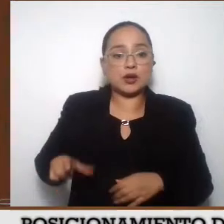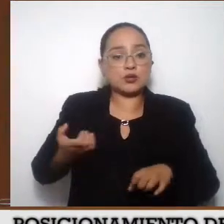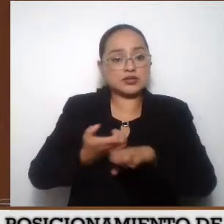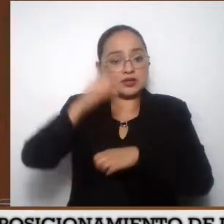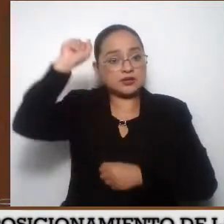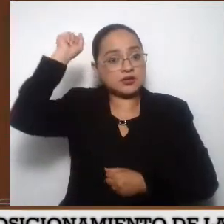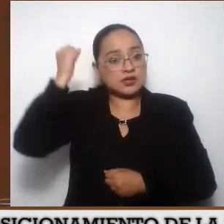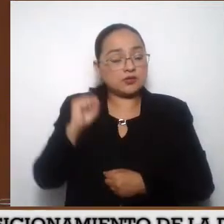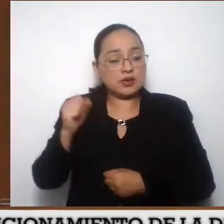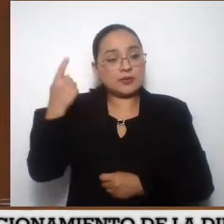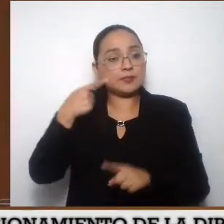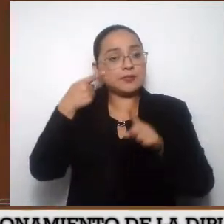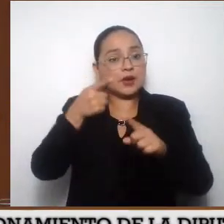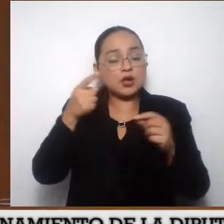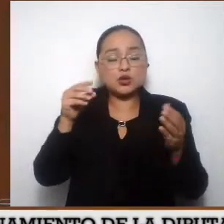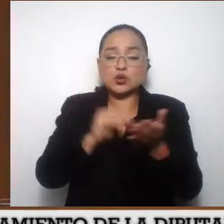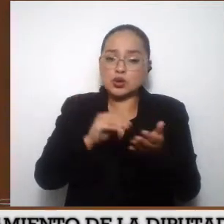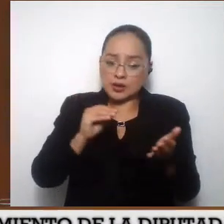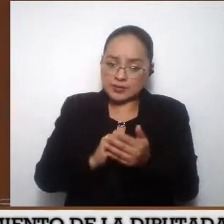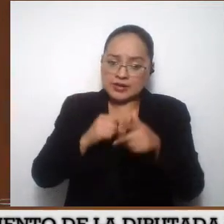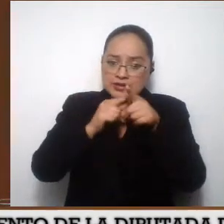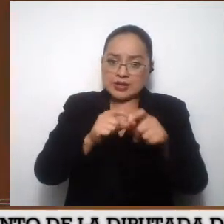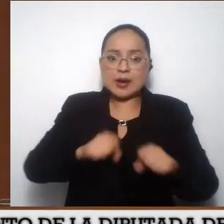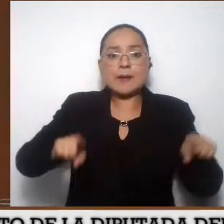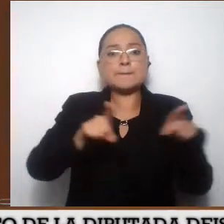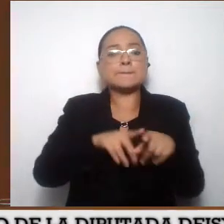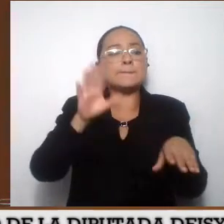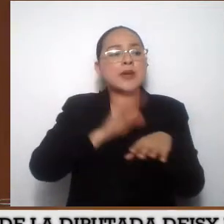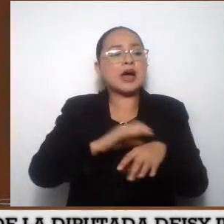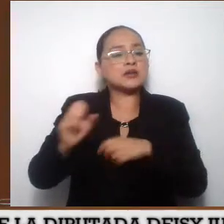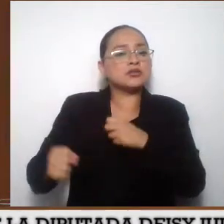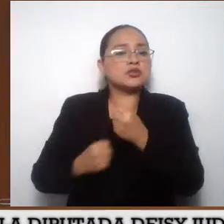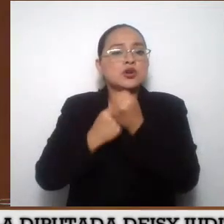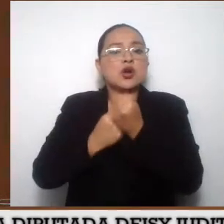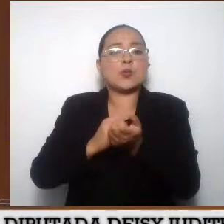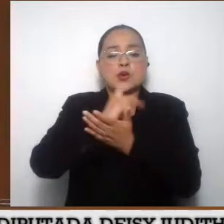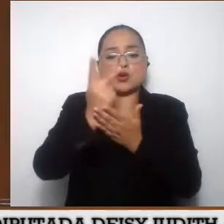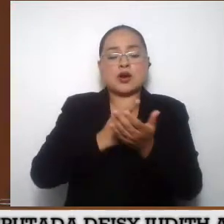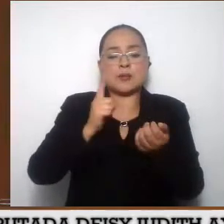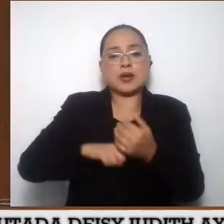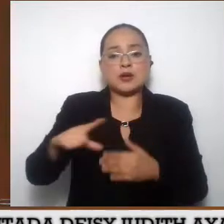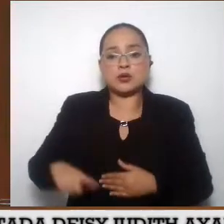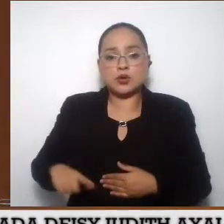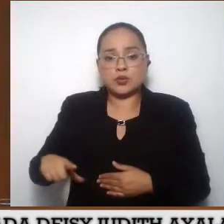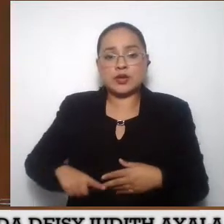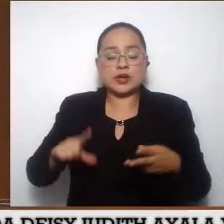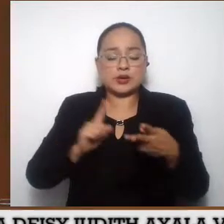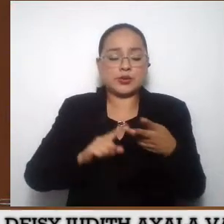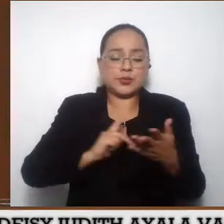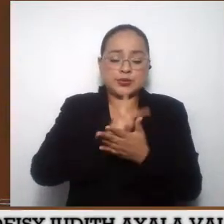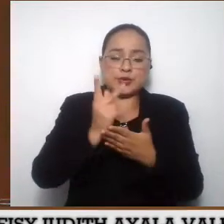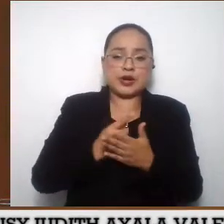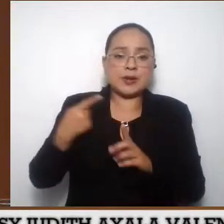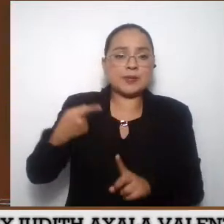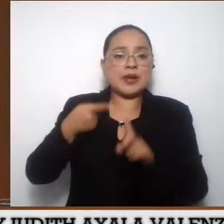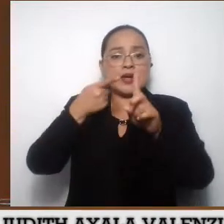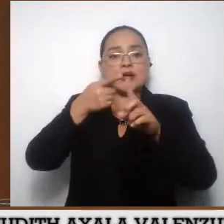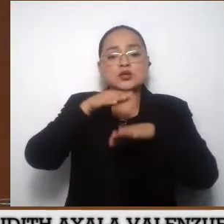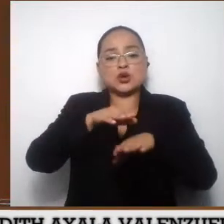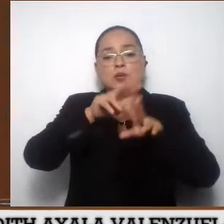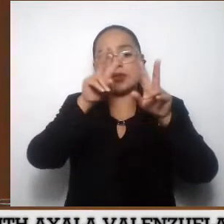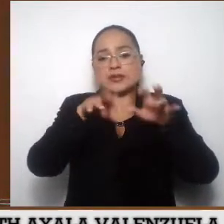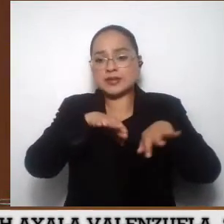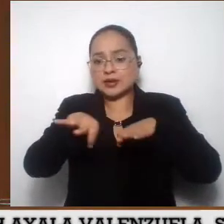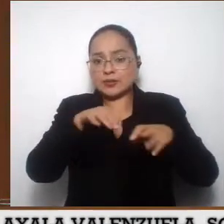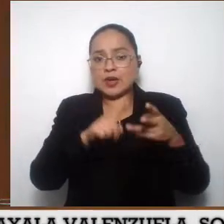que se sigan estructurando y fortaleciendo programas de gobierno, políticas públicas en materia de empleo y